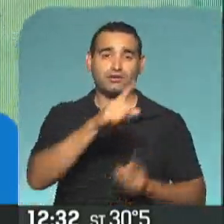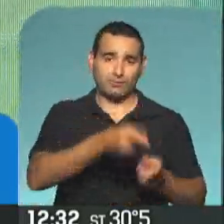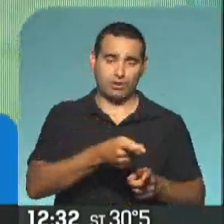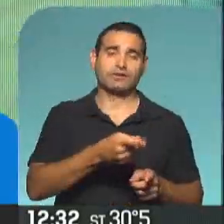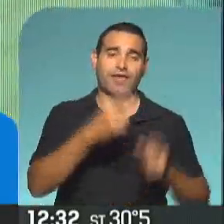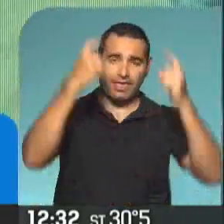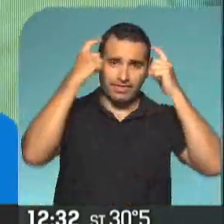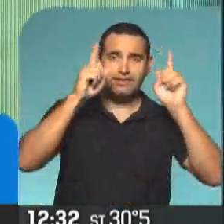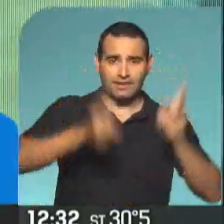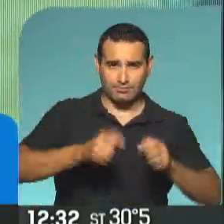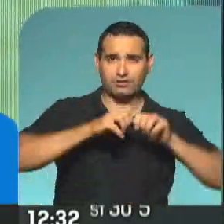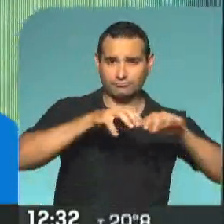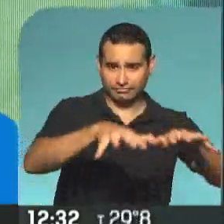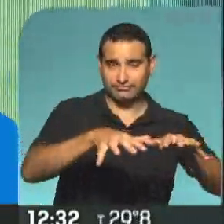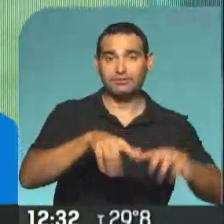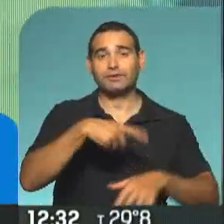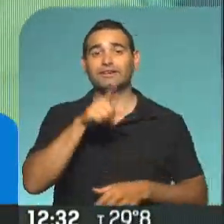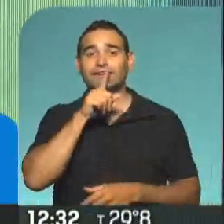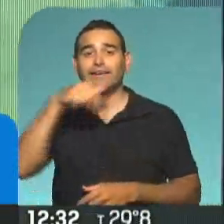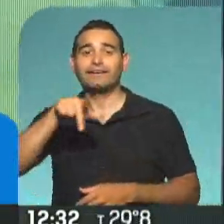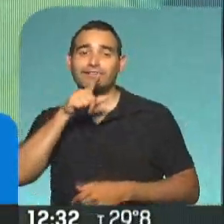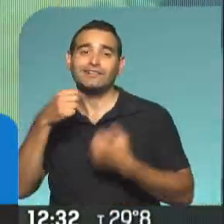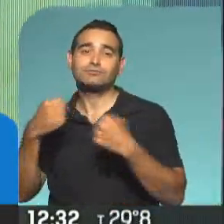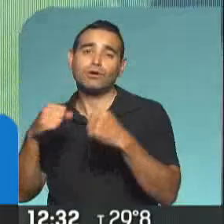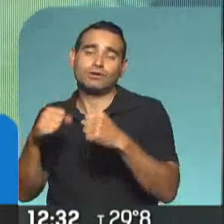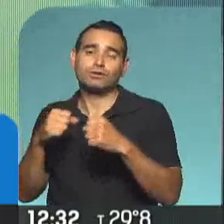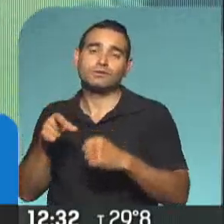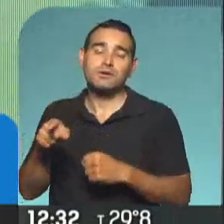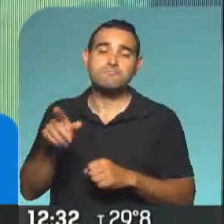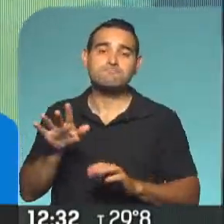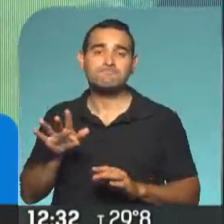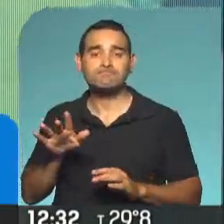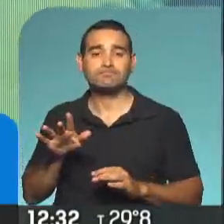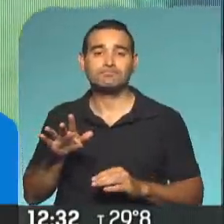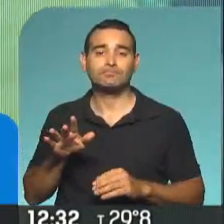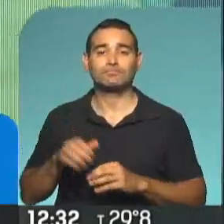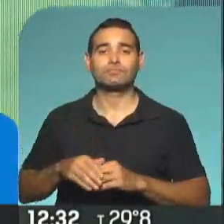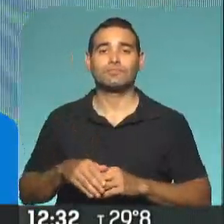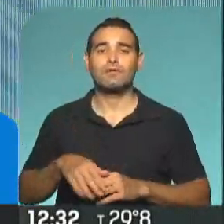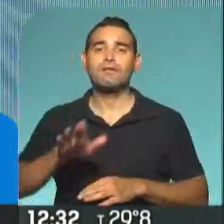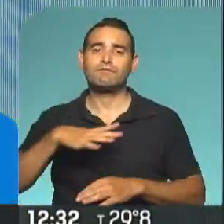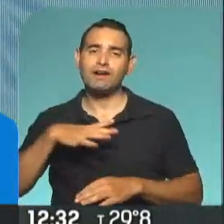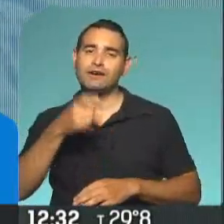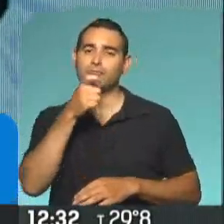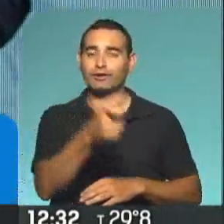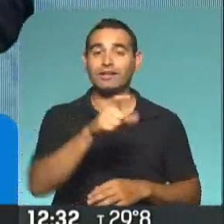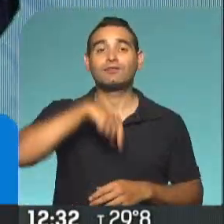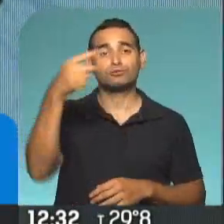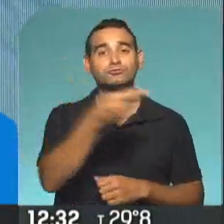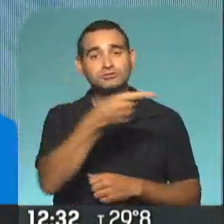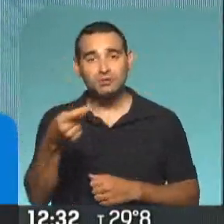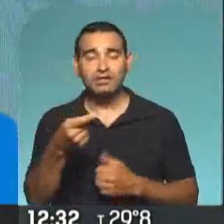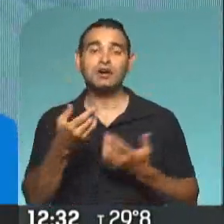señal normalmente. Y TNT Sport como que quedó en contestar. Y la semana que viene tal